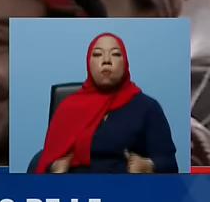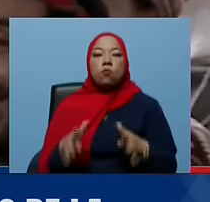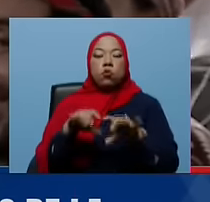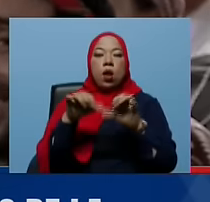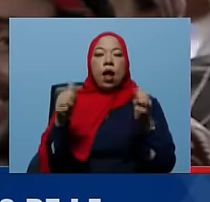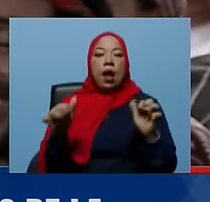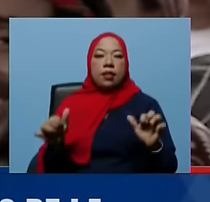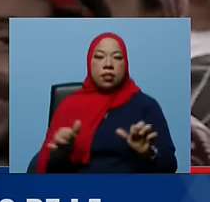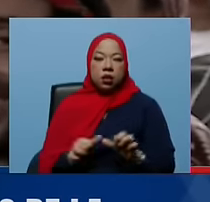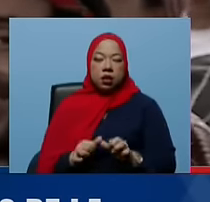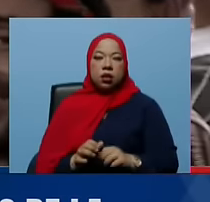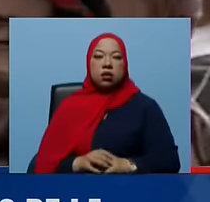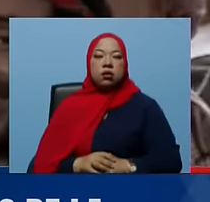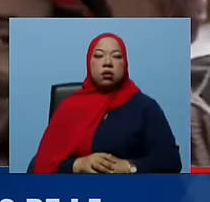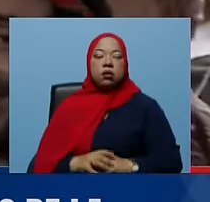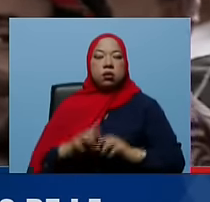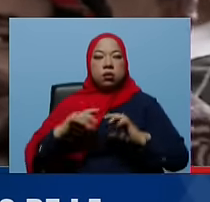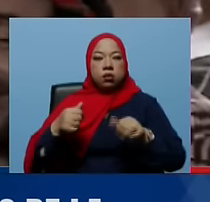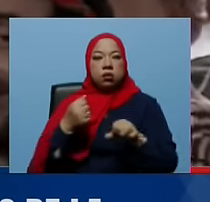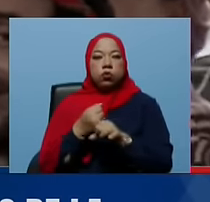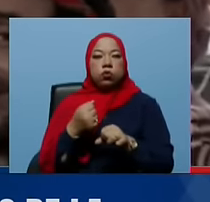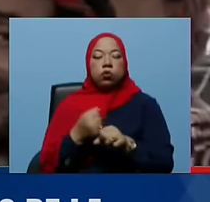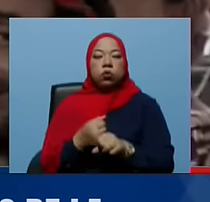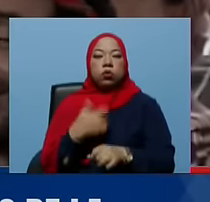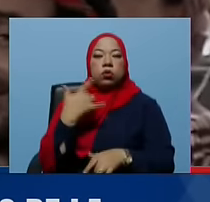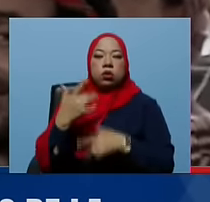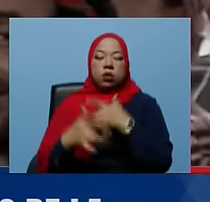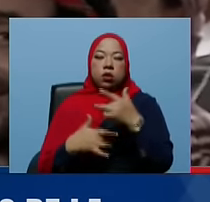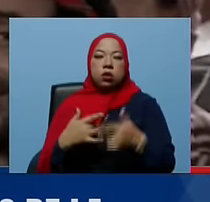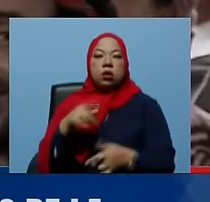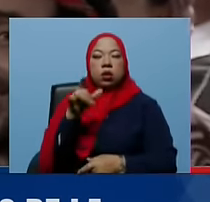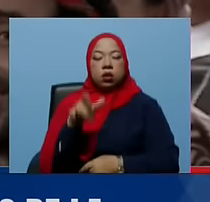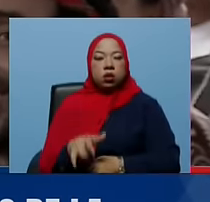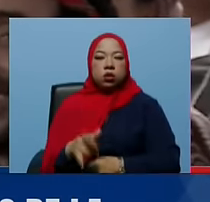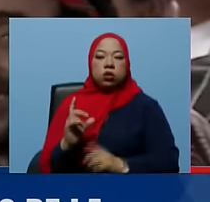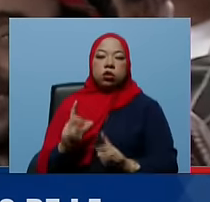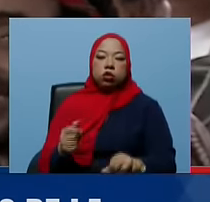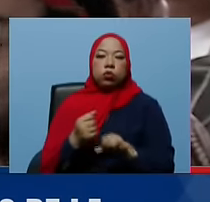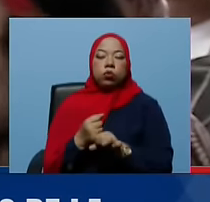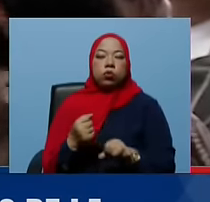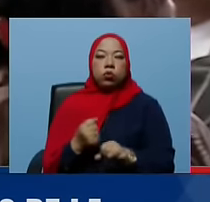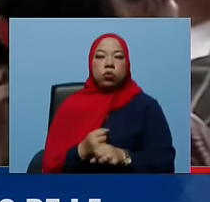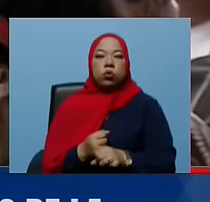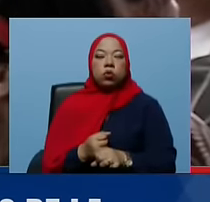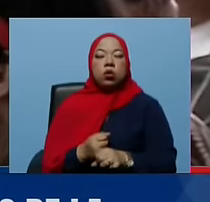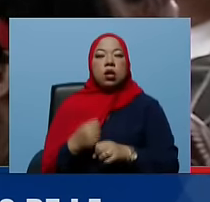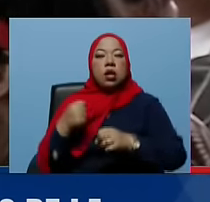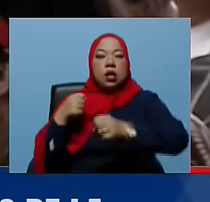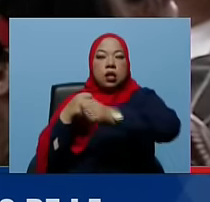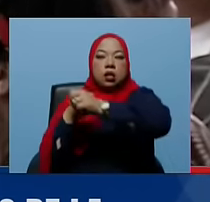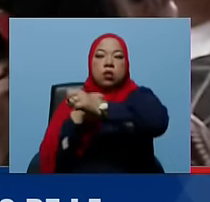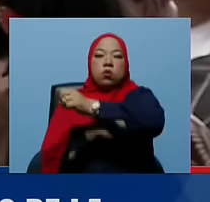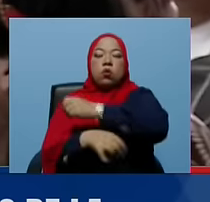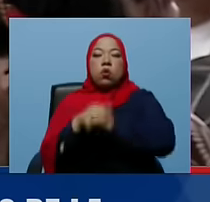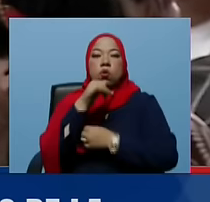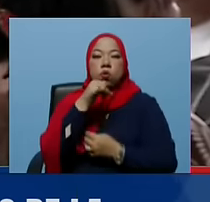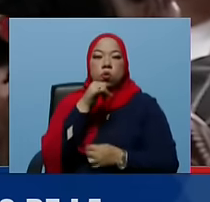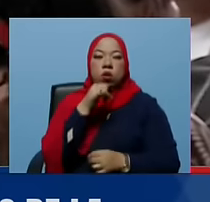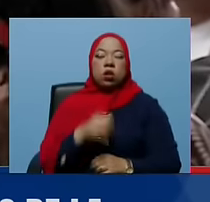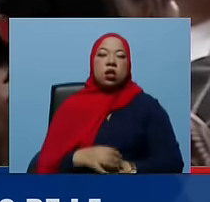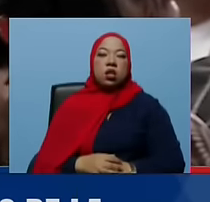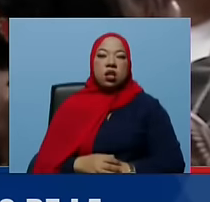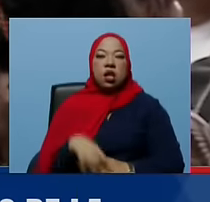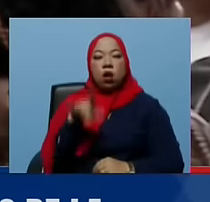artistas, en el inicio del registro que arrojó una base de datos grandísima